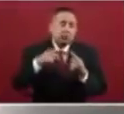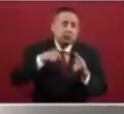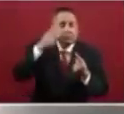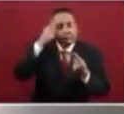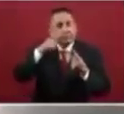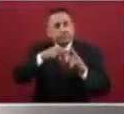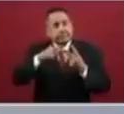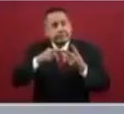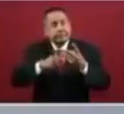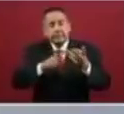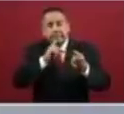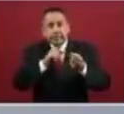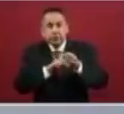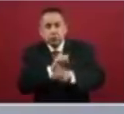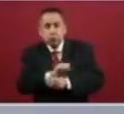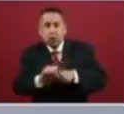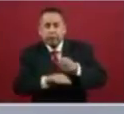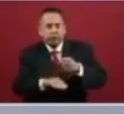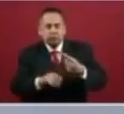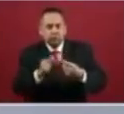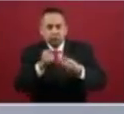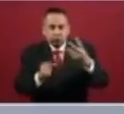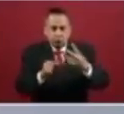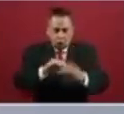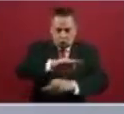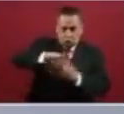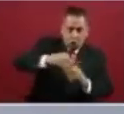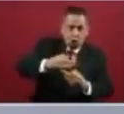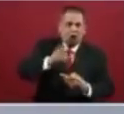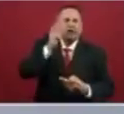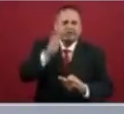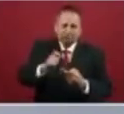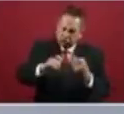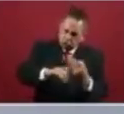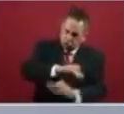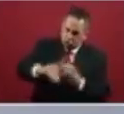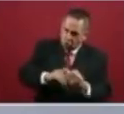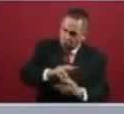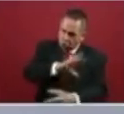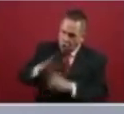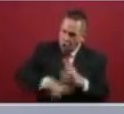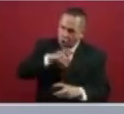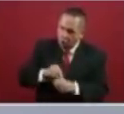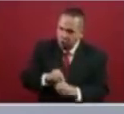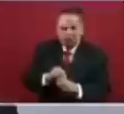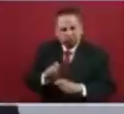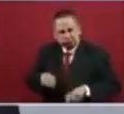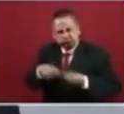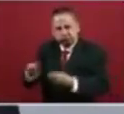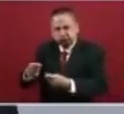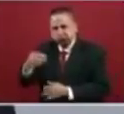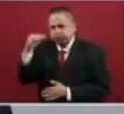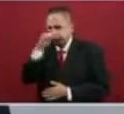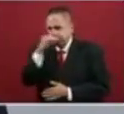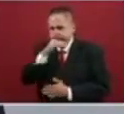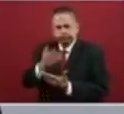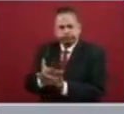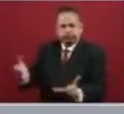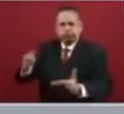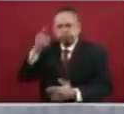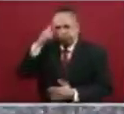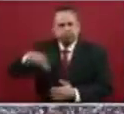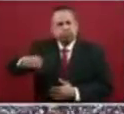en el cuadro básico, digo todos los medicamentos que necesite el pueblo.